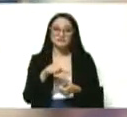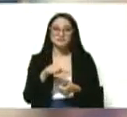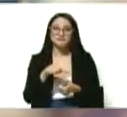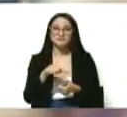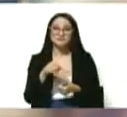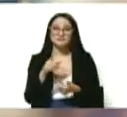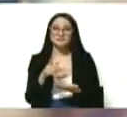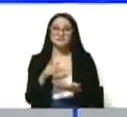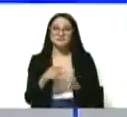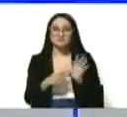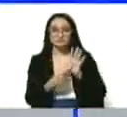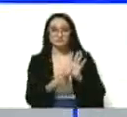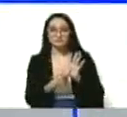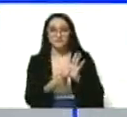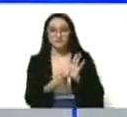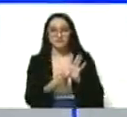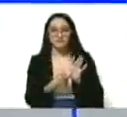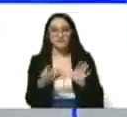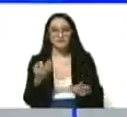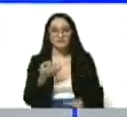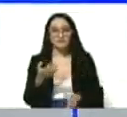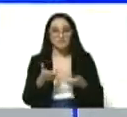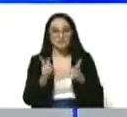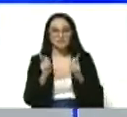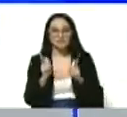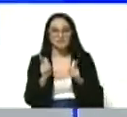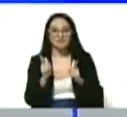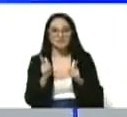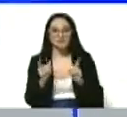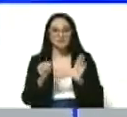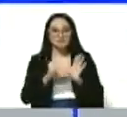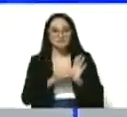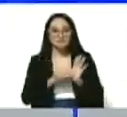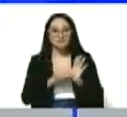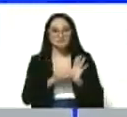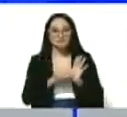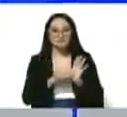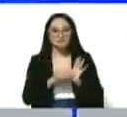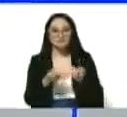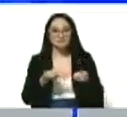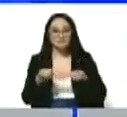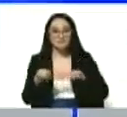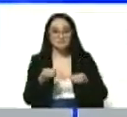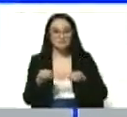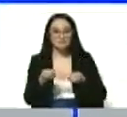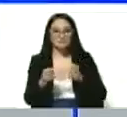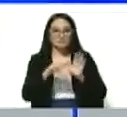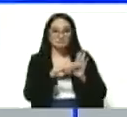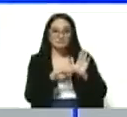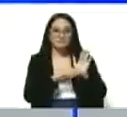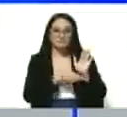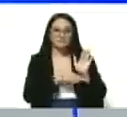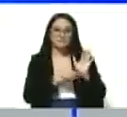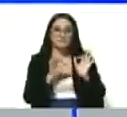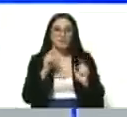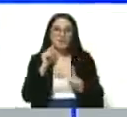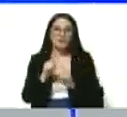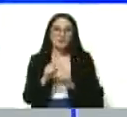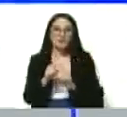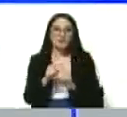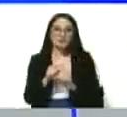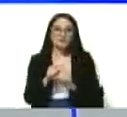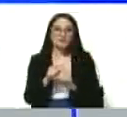el instrumento virtuoso que nos ha permitido implementar las medidas más acertadas, logrando el objetivo